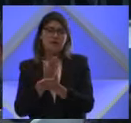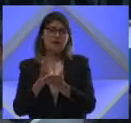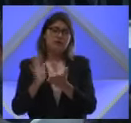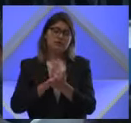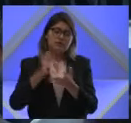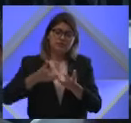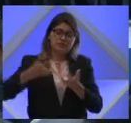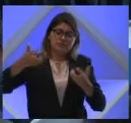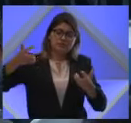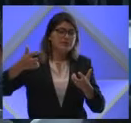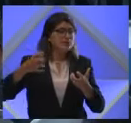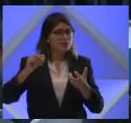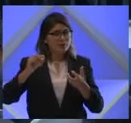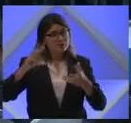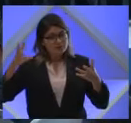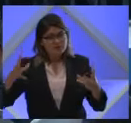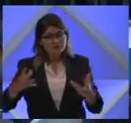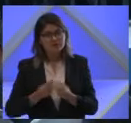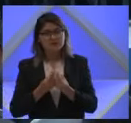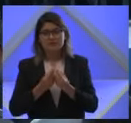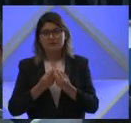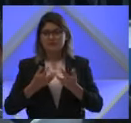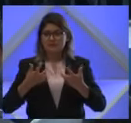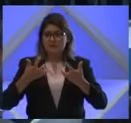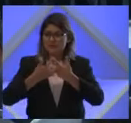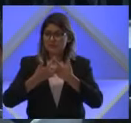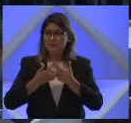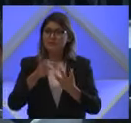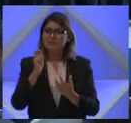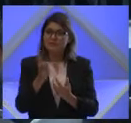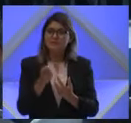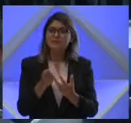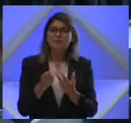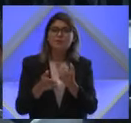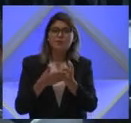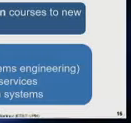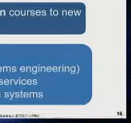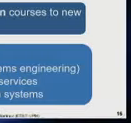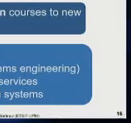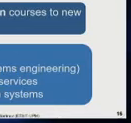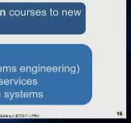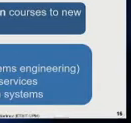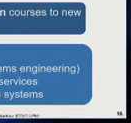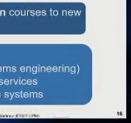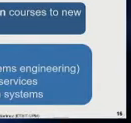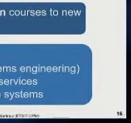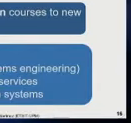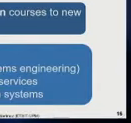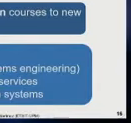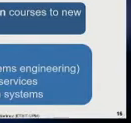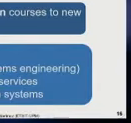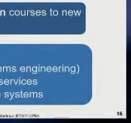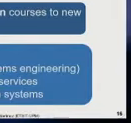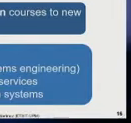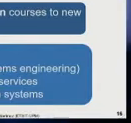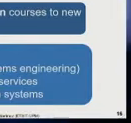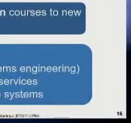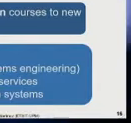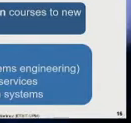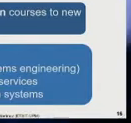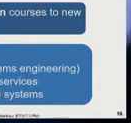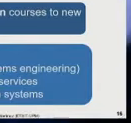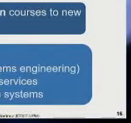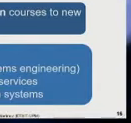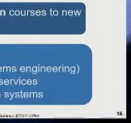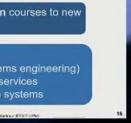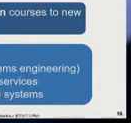parte sino como por una parte integral de los futuros sistemas de comunicaciones yo de hecho si tuviera que mirar hace diez años el